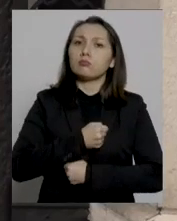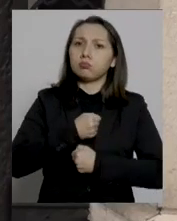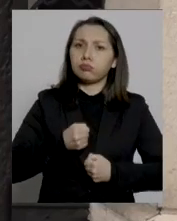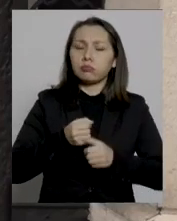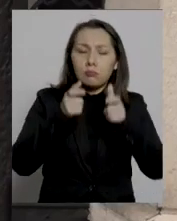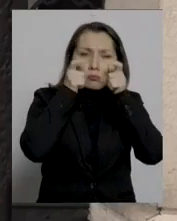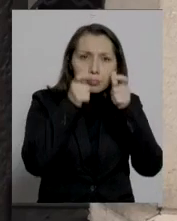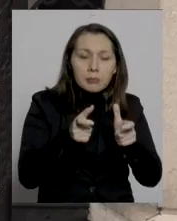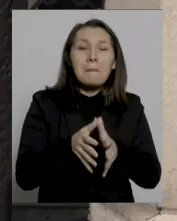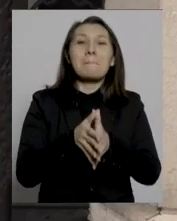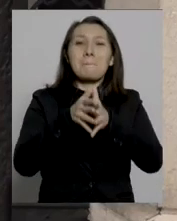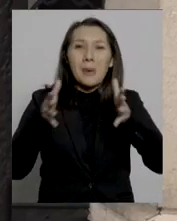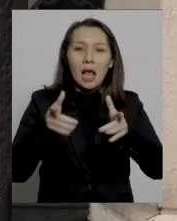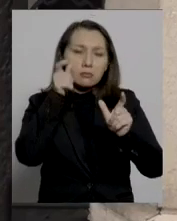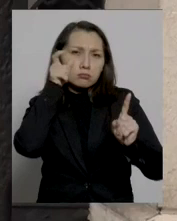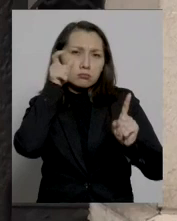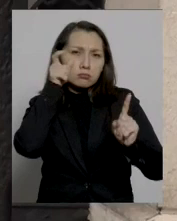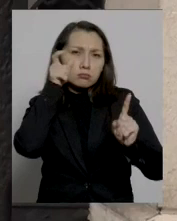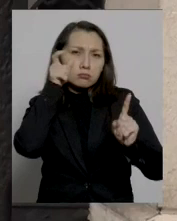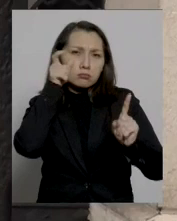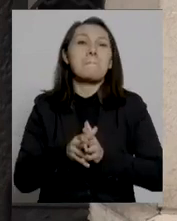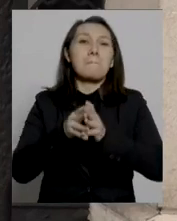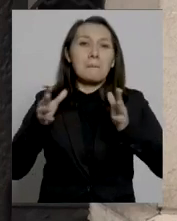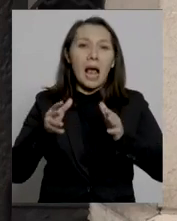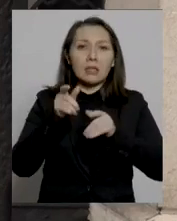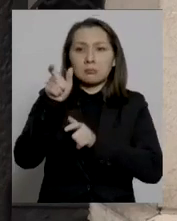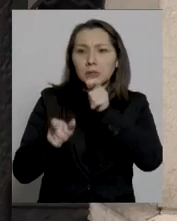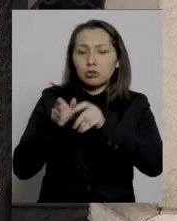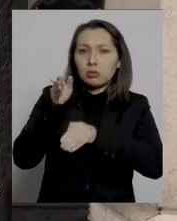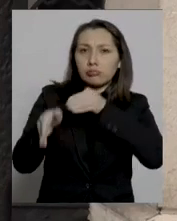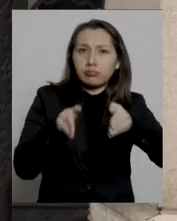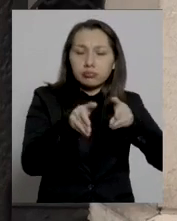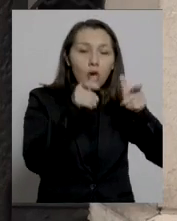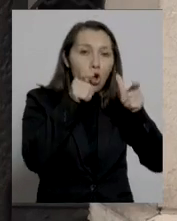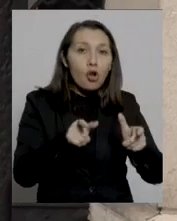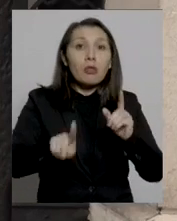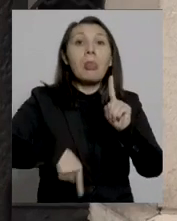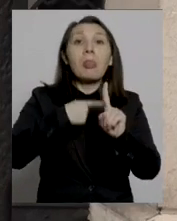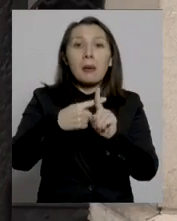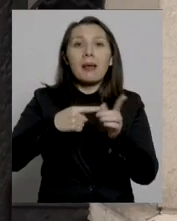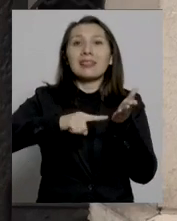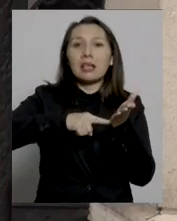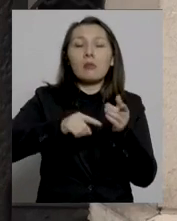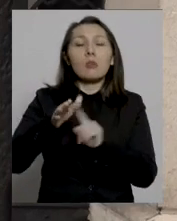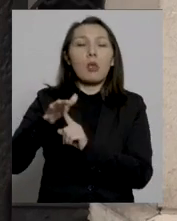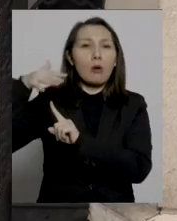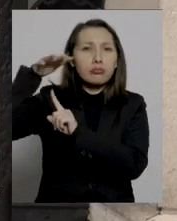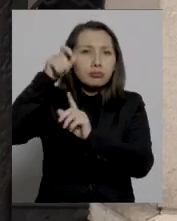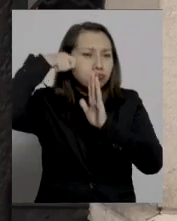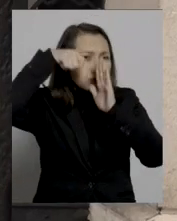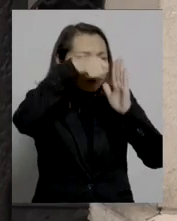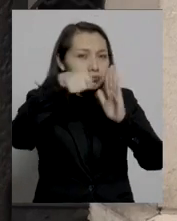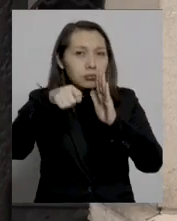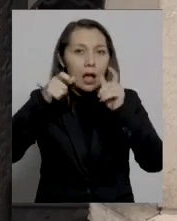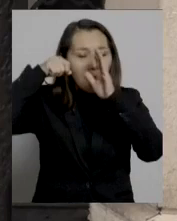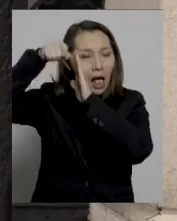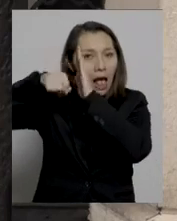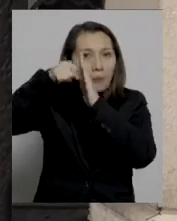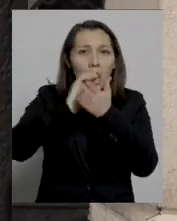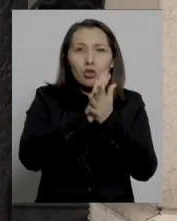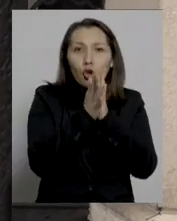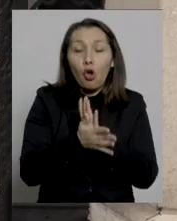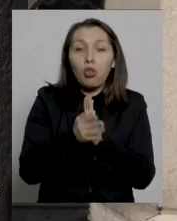fortaleciendo las fiscalizaciones, vamos a seguir aumentando los despliegues, incorporando tecnología como drones y cámaras de vigilancia para